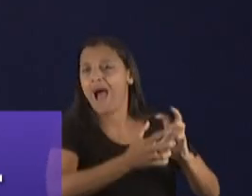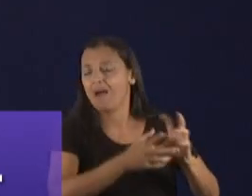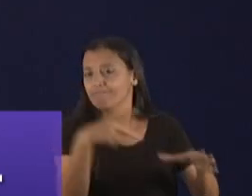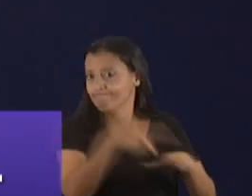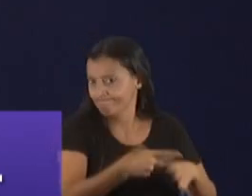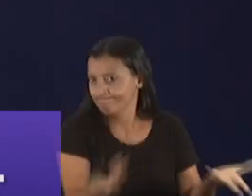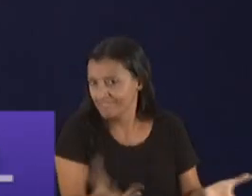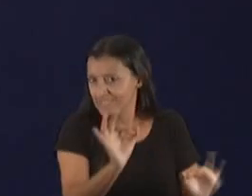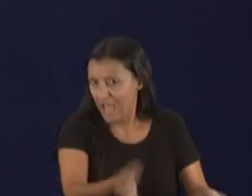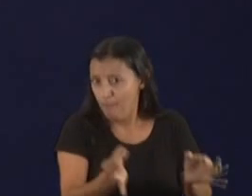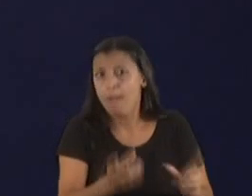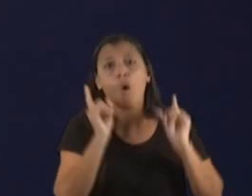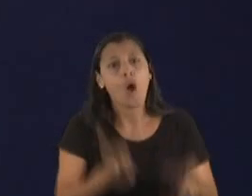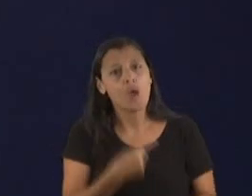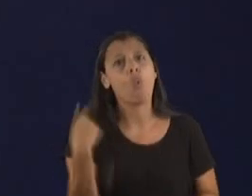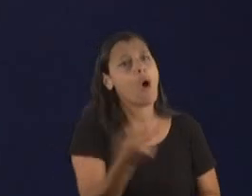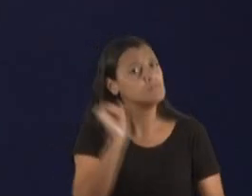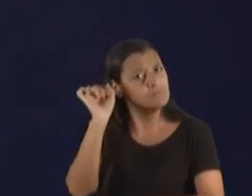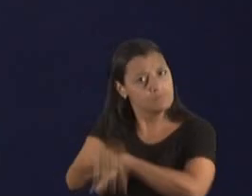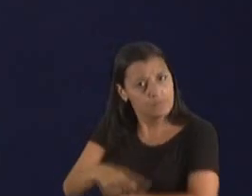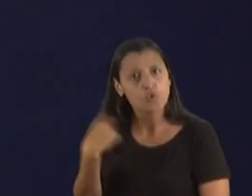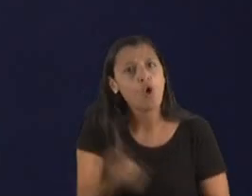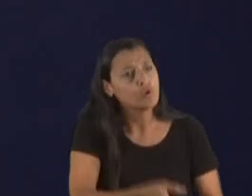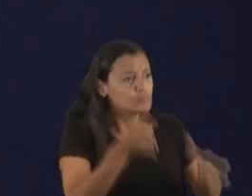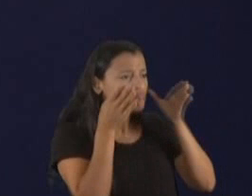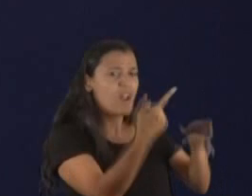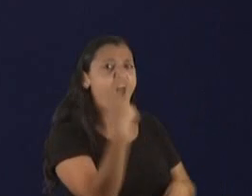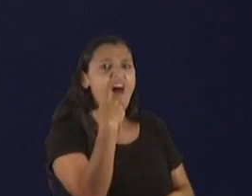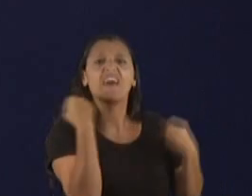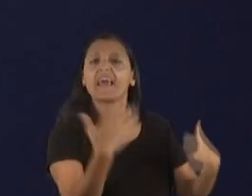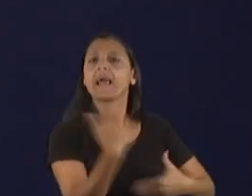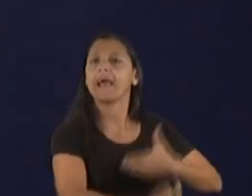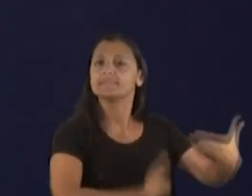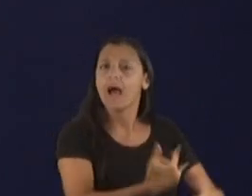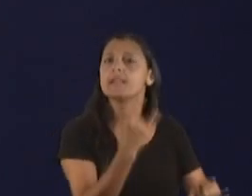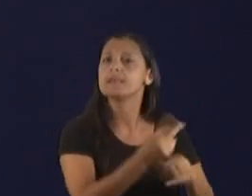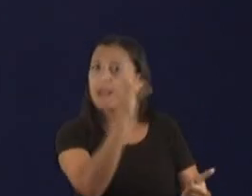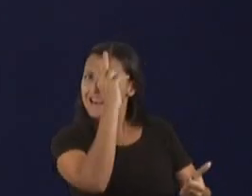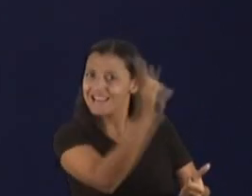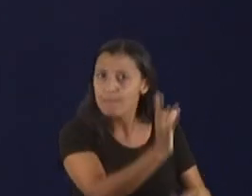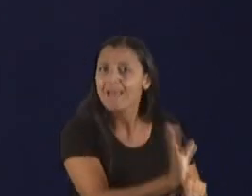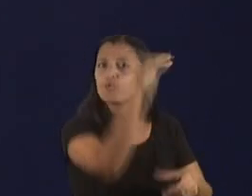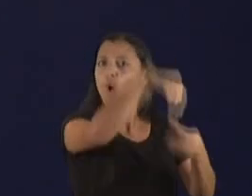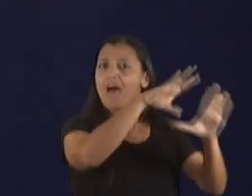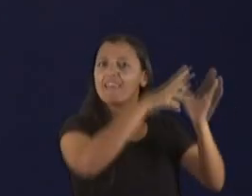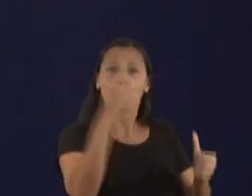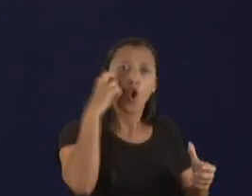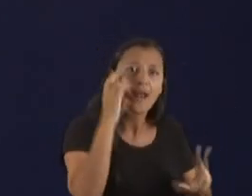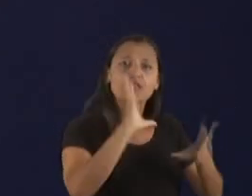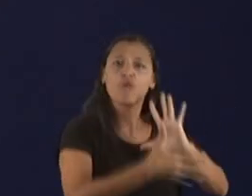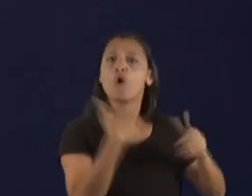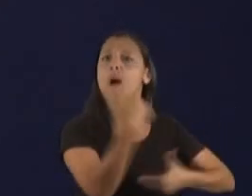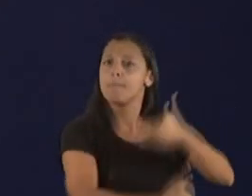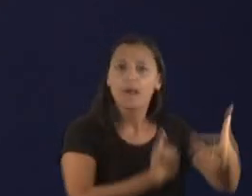por supuesto que vamos a seguir atentamente qué es lo que ocurra, siempre respetando los trámites el trámite, en este caso